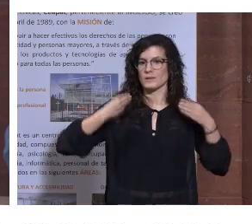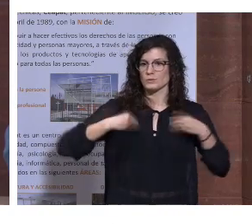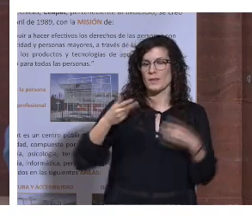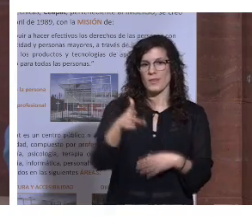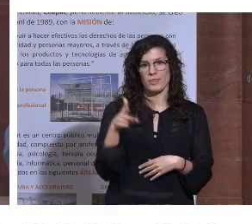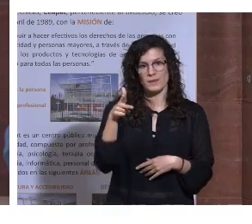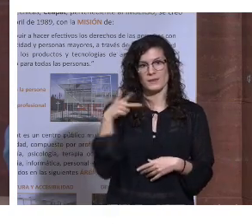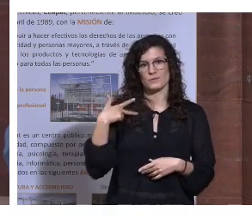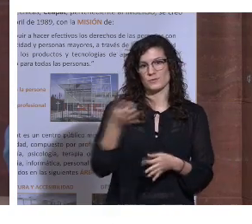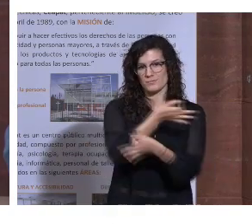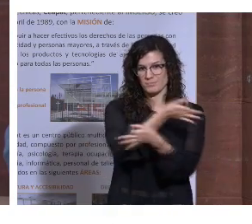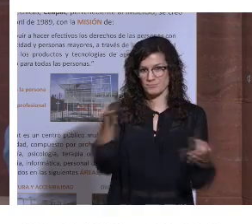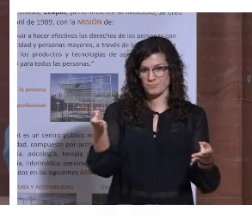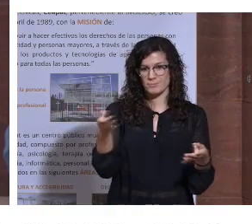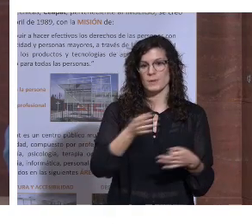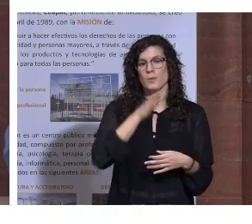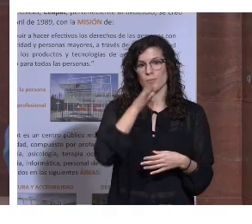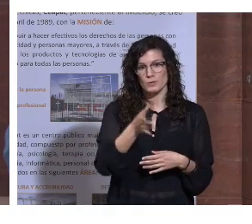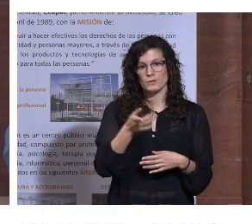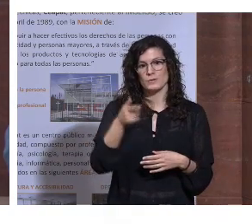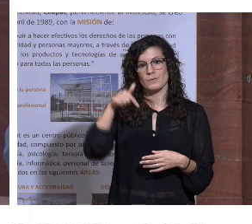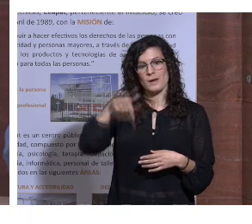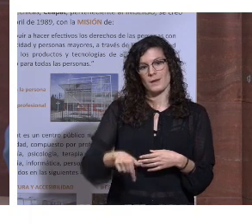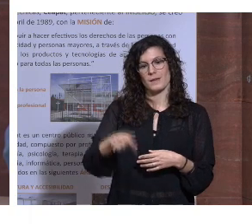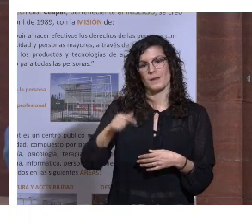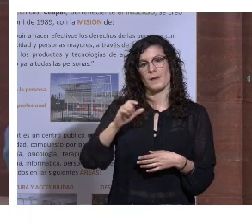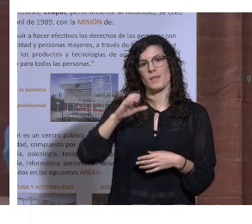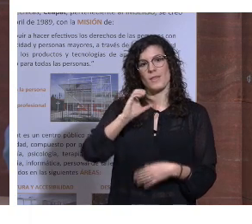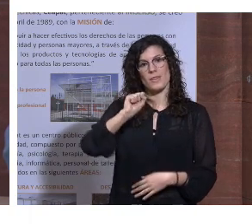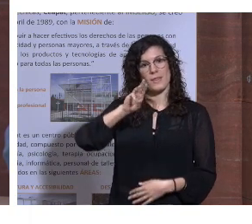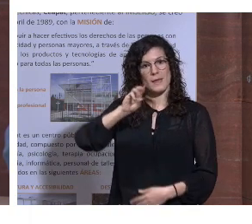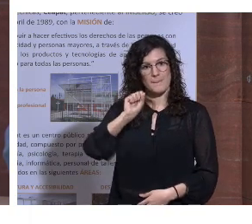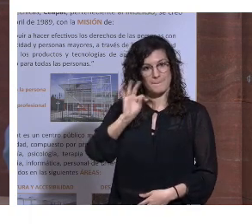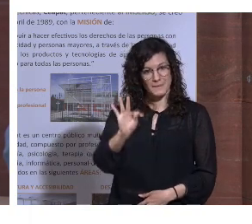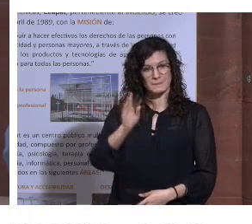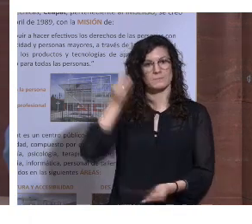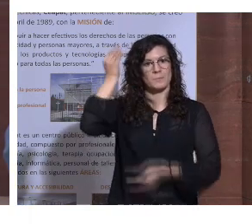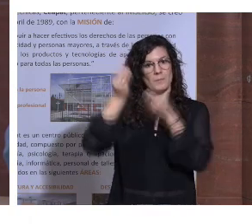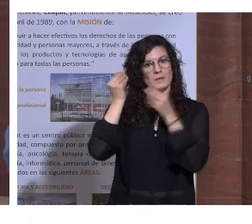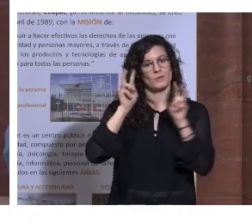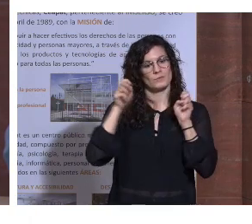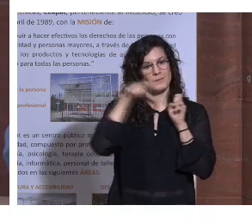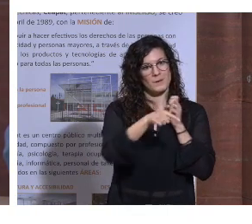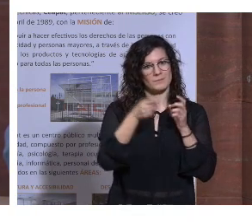derechos. Y para eso tenemos al CEAPAD pensando constantemente en esto.